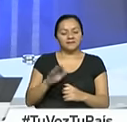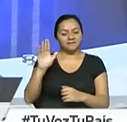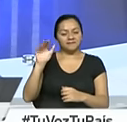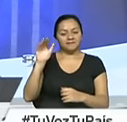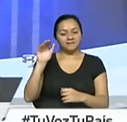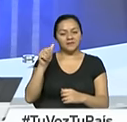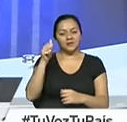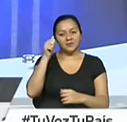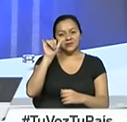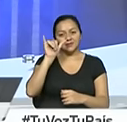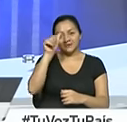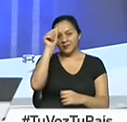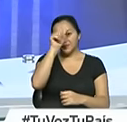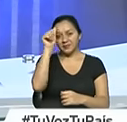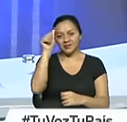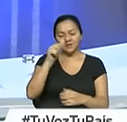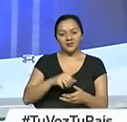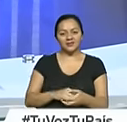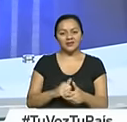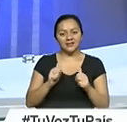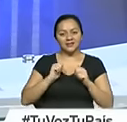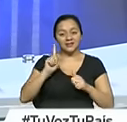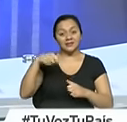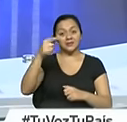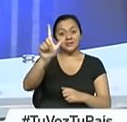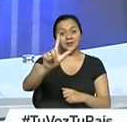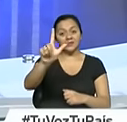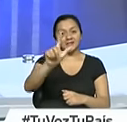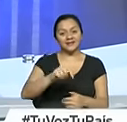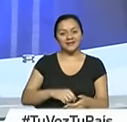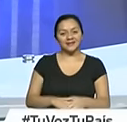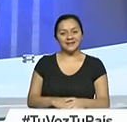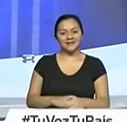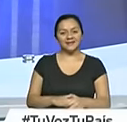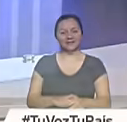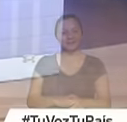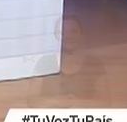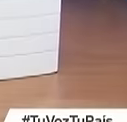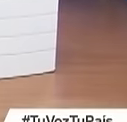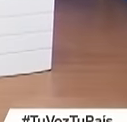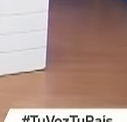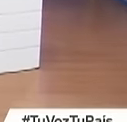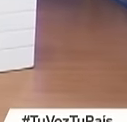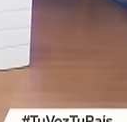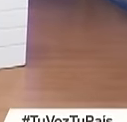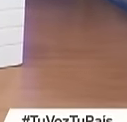despido deseándole un excelente fin de semana. Nos veremos el día lunes.